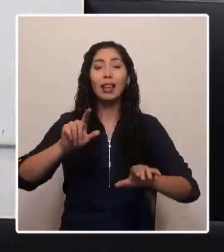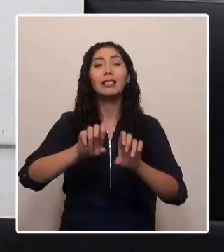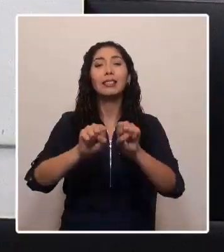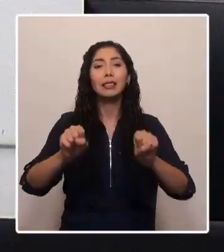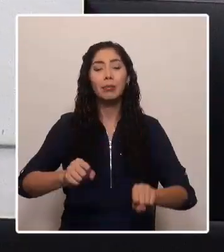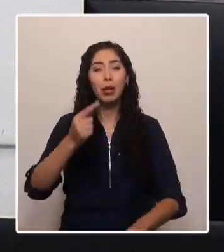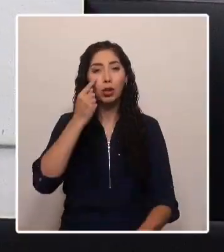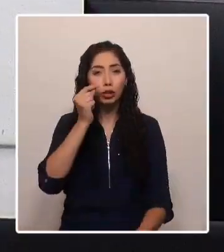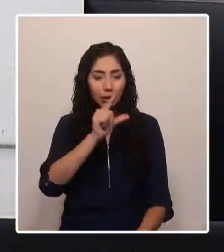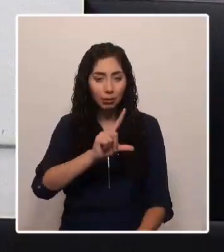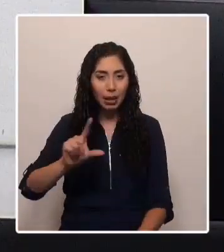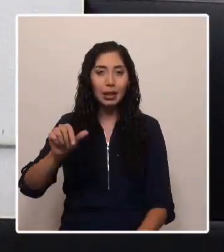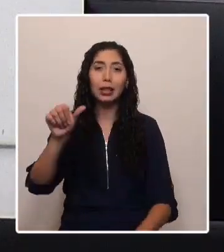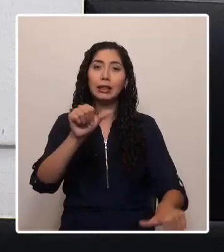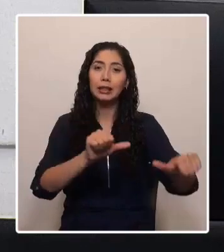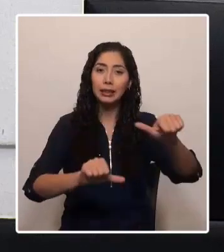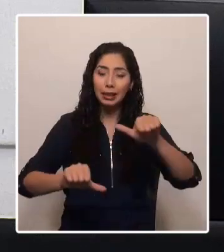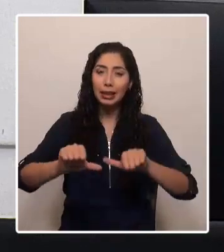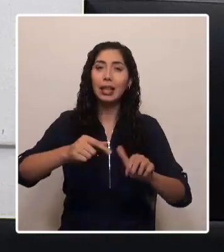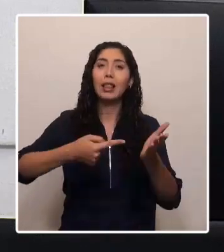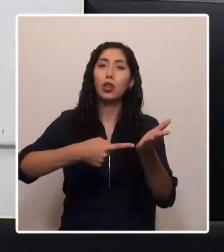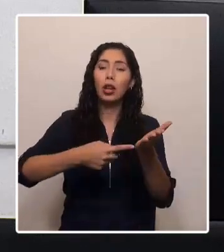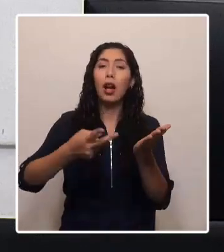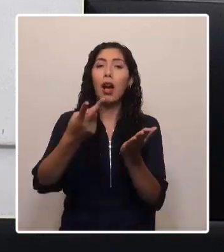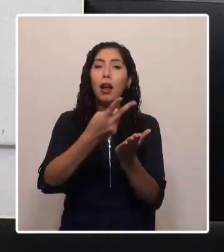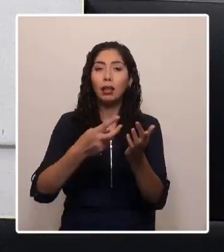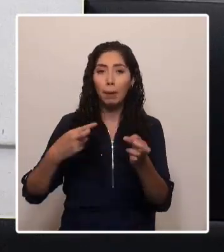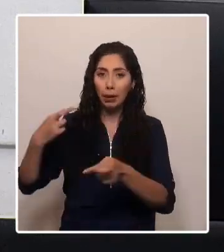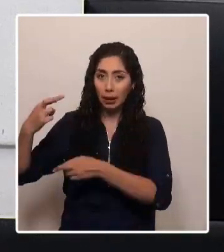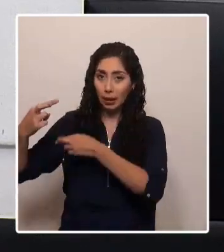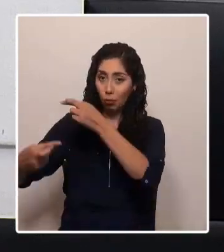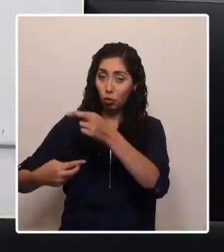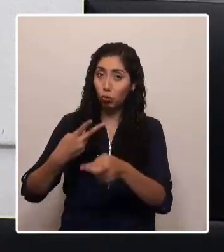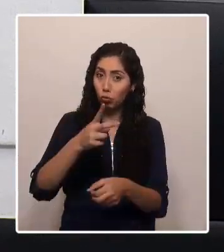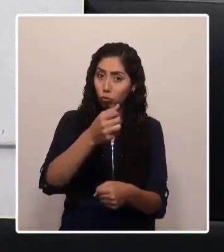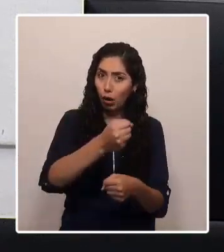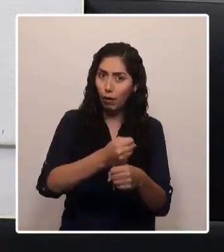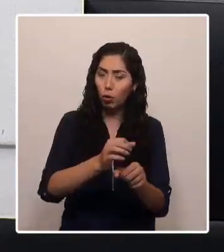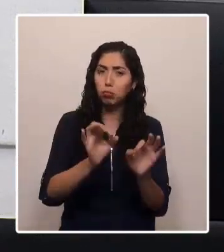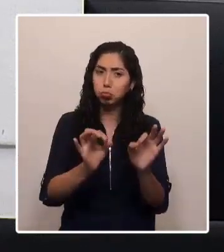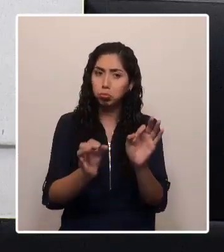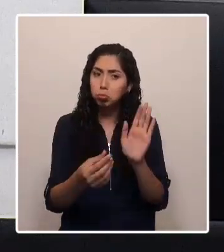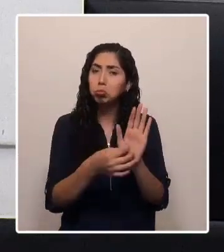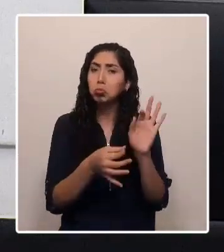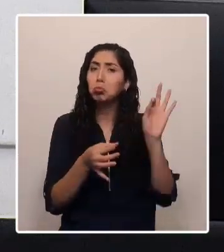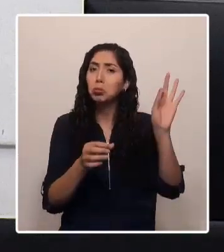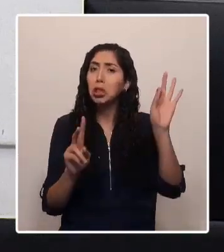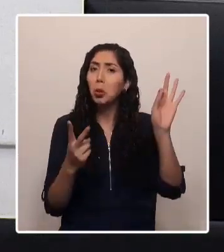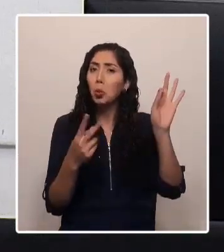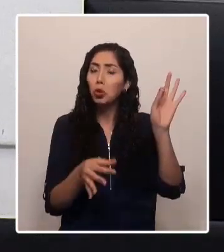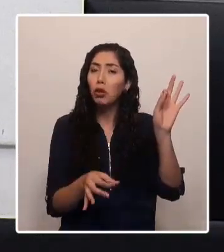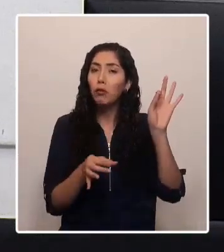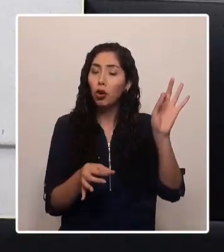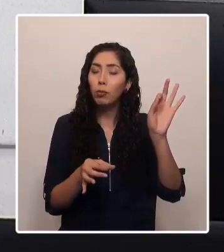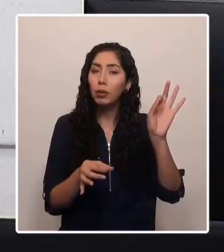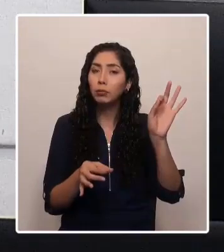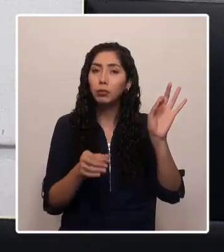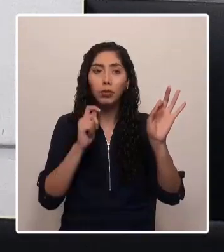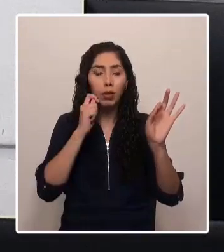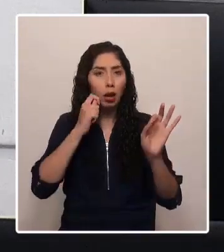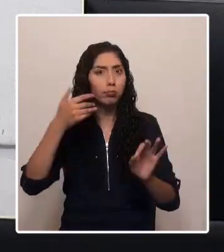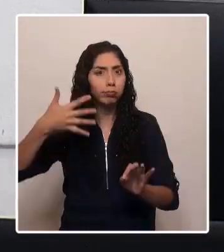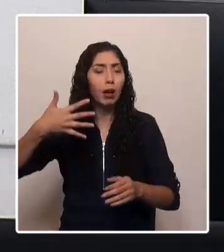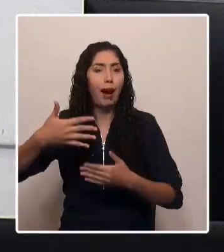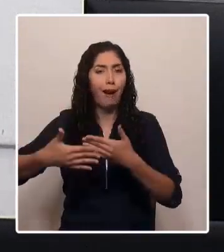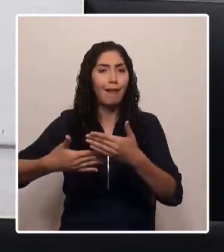Tecnología, Arte y Patrimonio por el trabajo desarrollado y que se refleja en su segundo informe. Particularmente constituyen un significativo avance los artículos